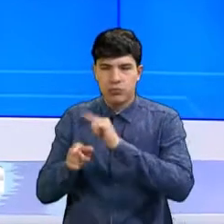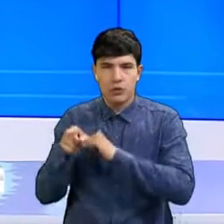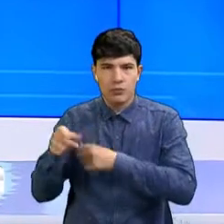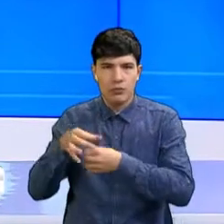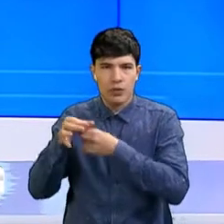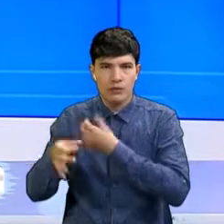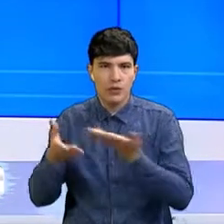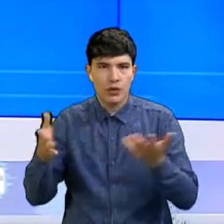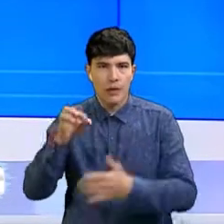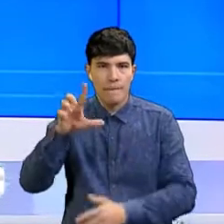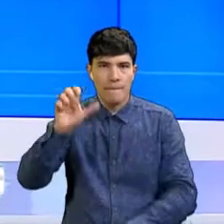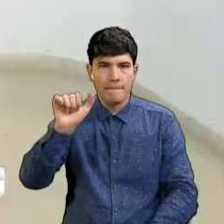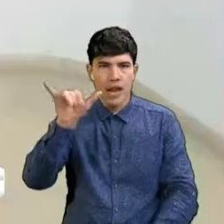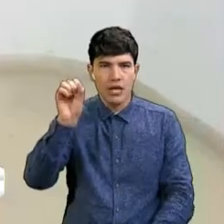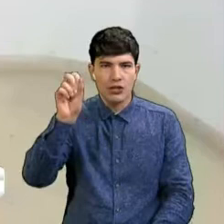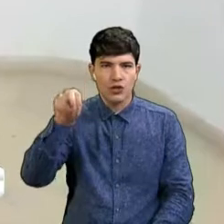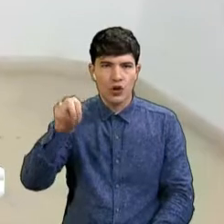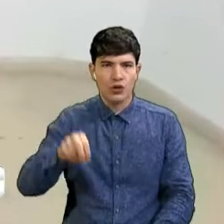municipio del Playón.